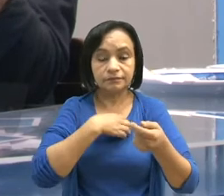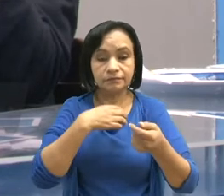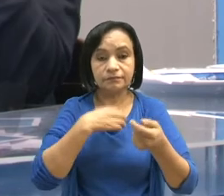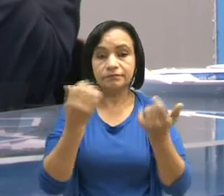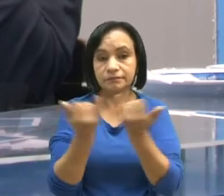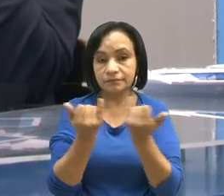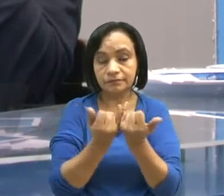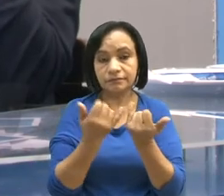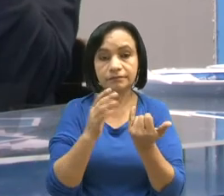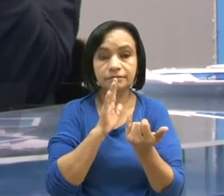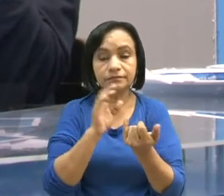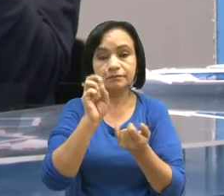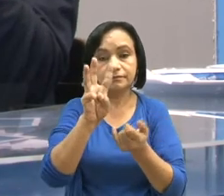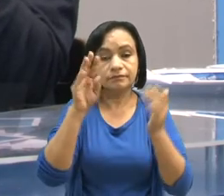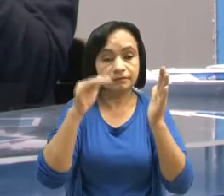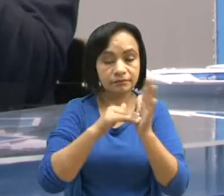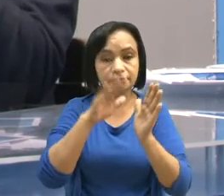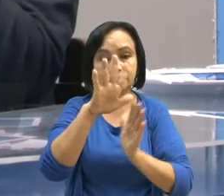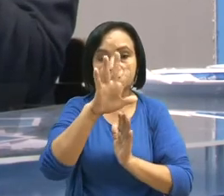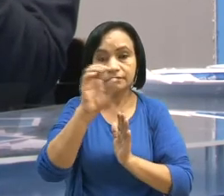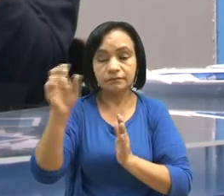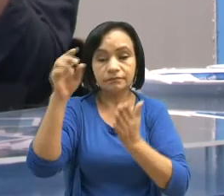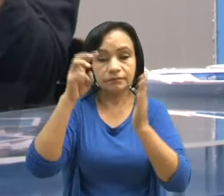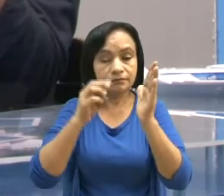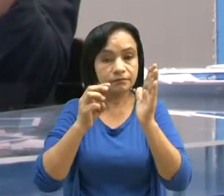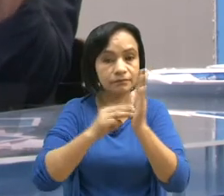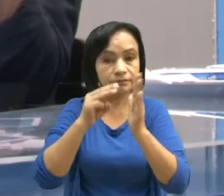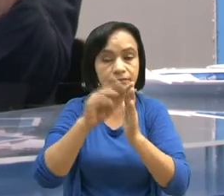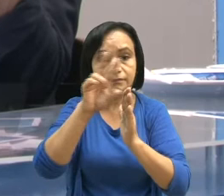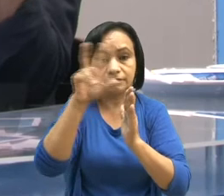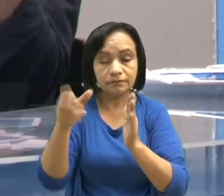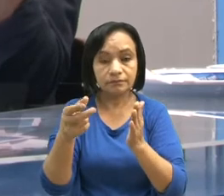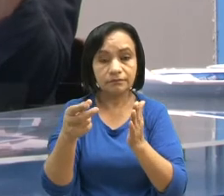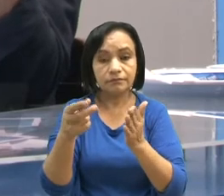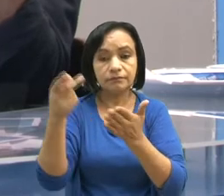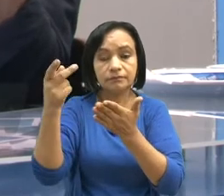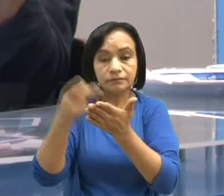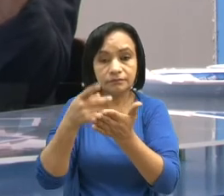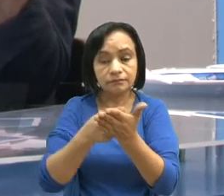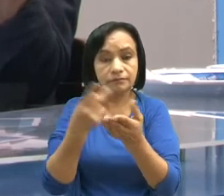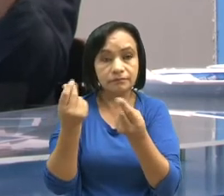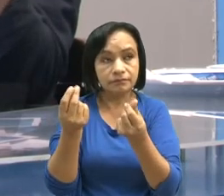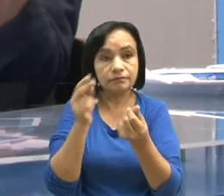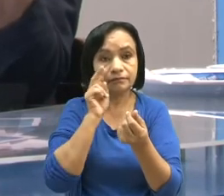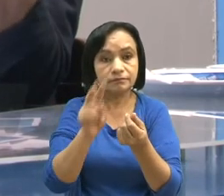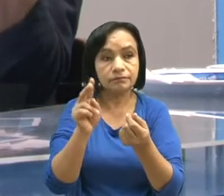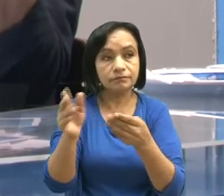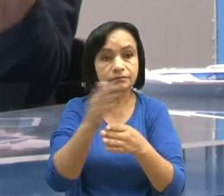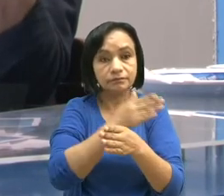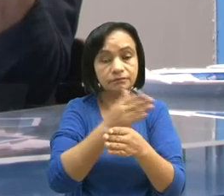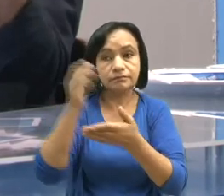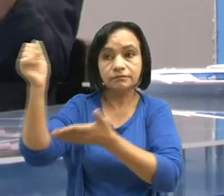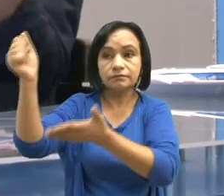similar. Estamos hablando de unos 3.500 millones de Córdoba. La diferencia es que este presupuesto, el primero que veíamos, teníamos la fuente